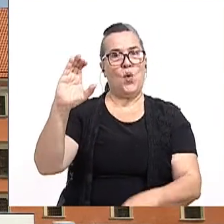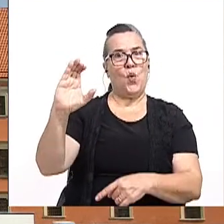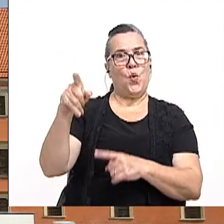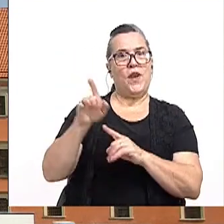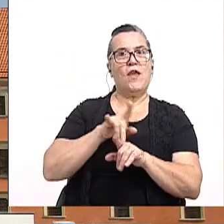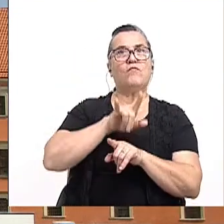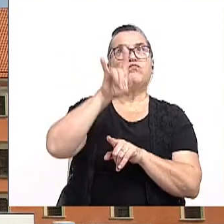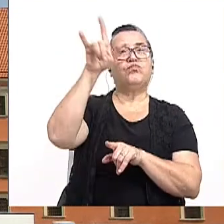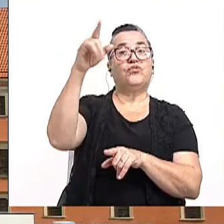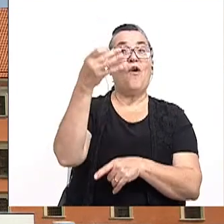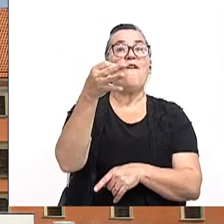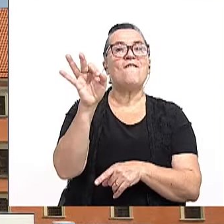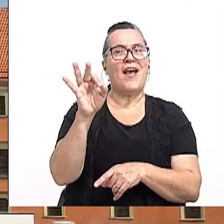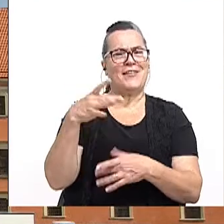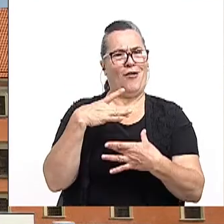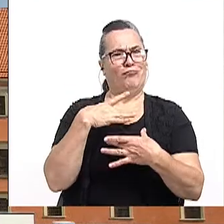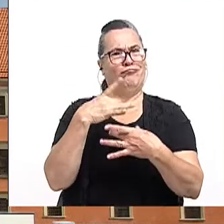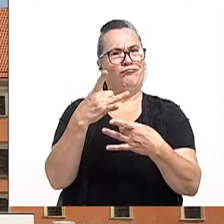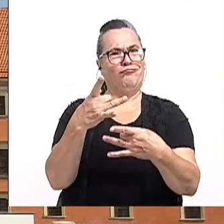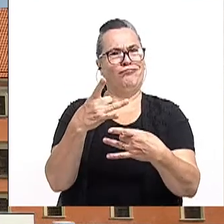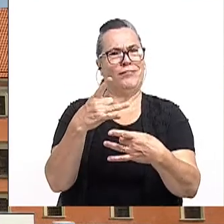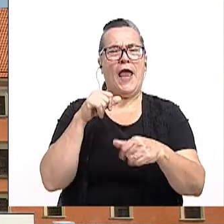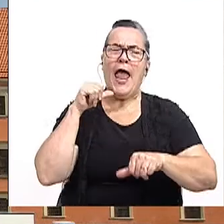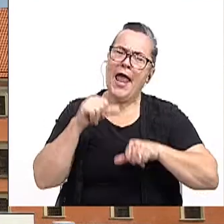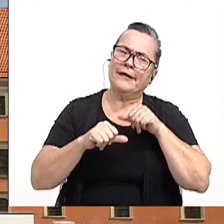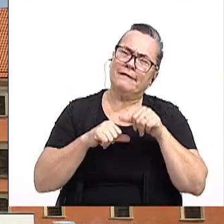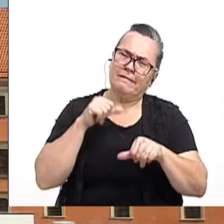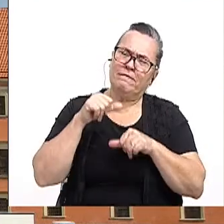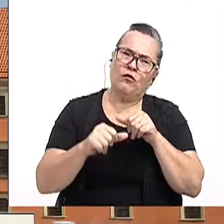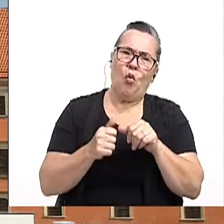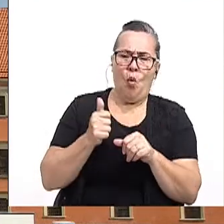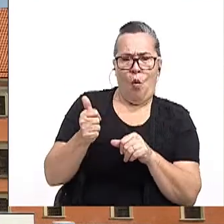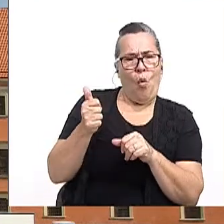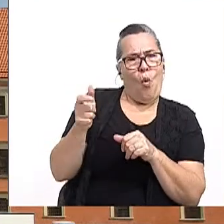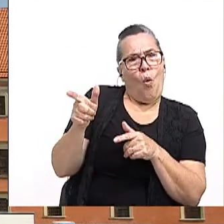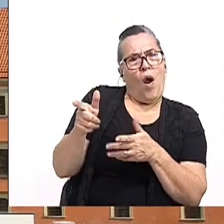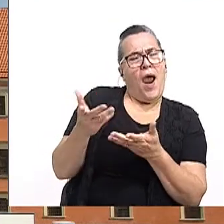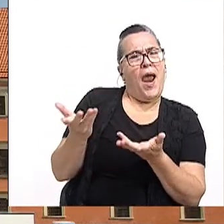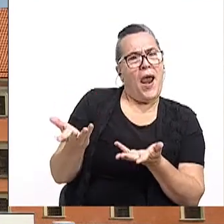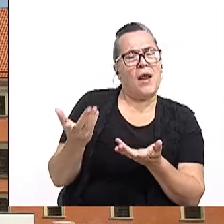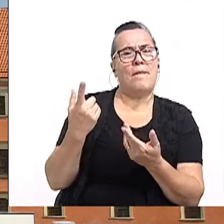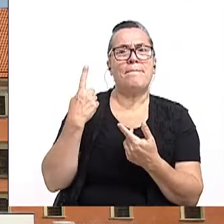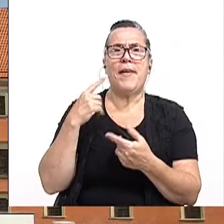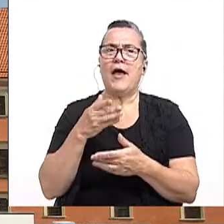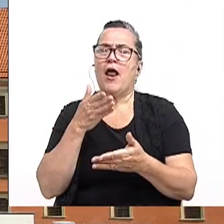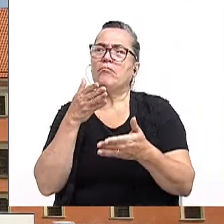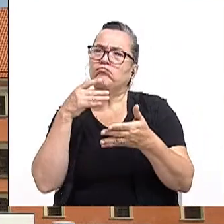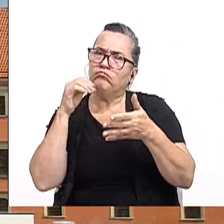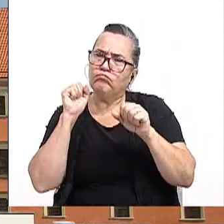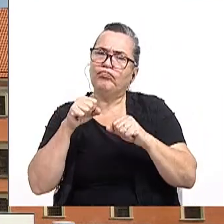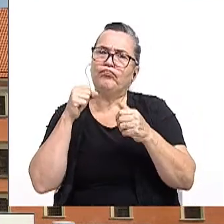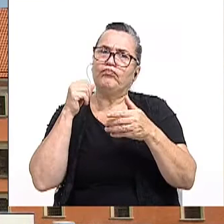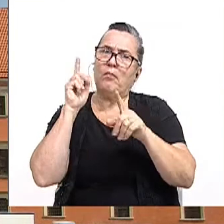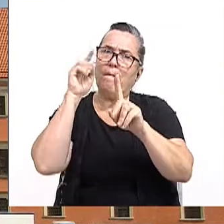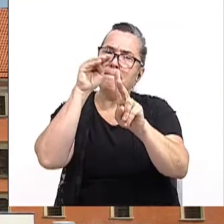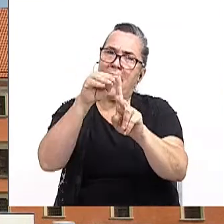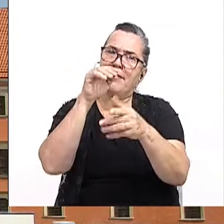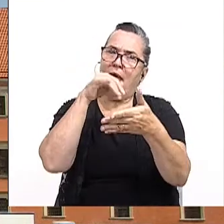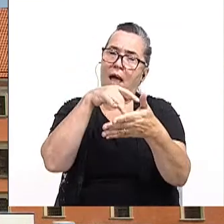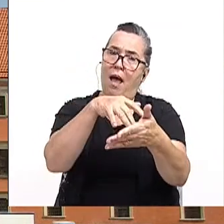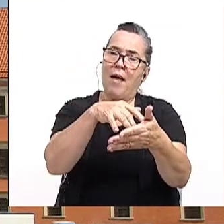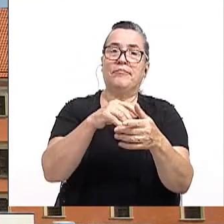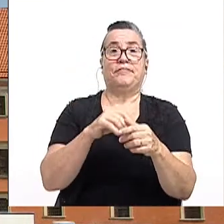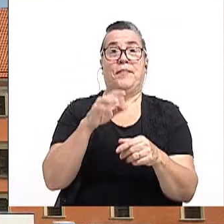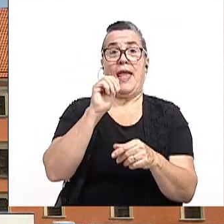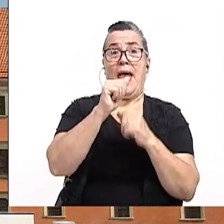a Francia. Vean qué interesante todo el esfuerzo que realizó Marie Curie para llevar a cabo esa meta. Y en el